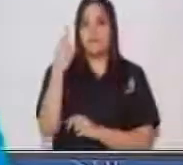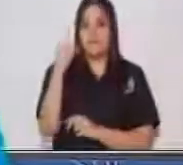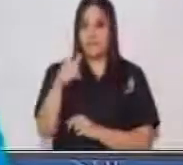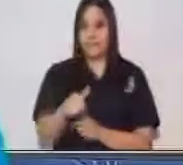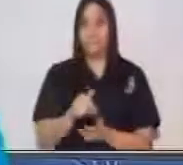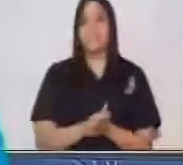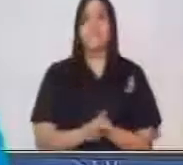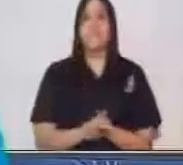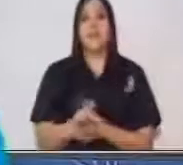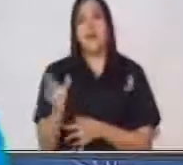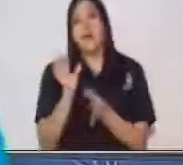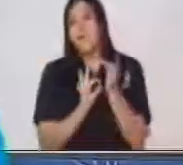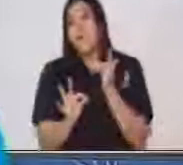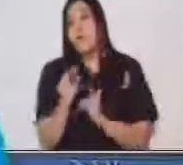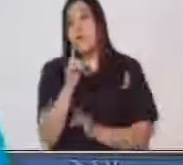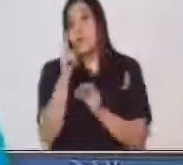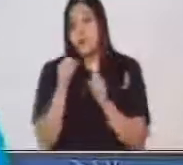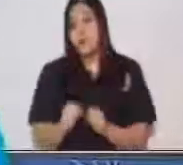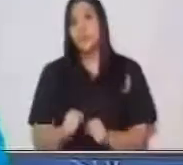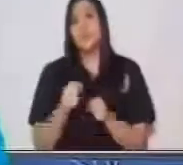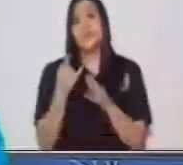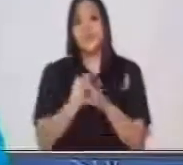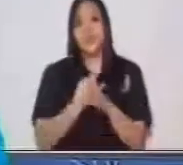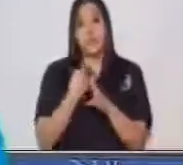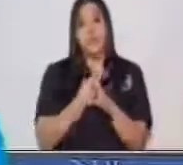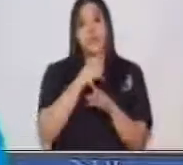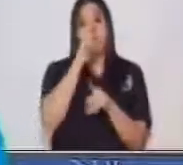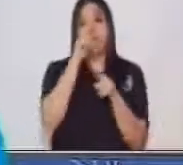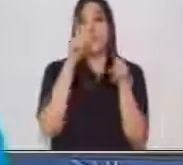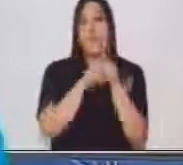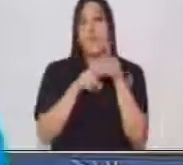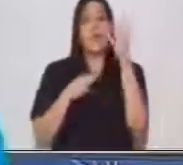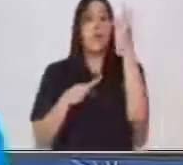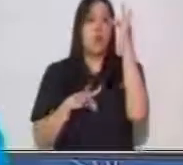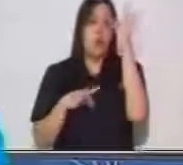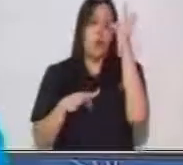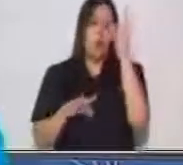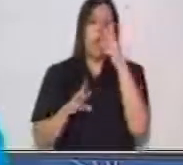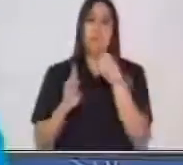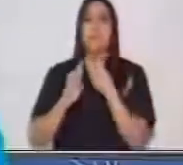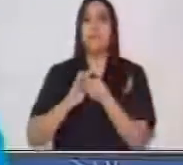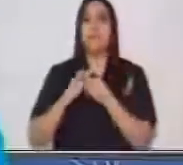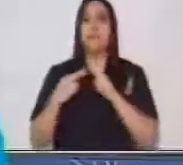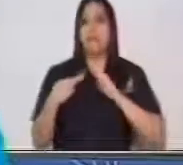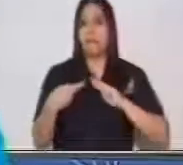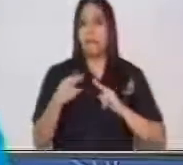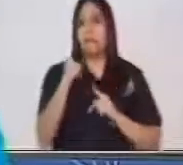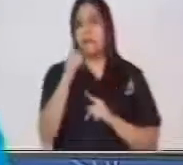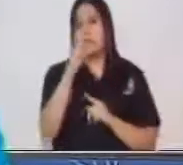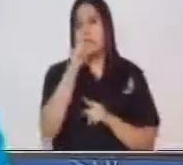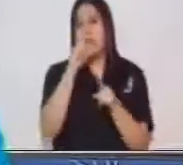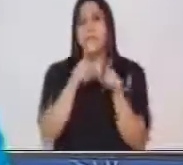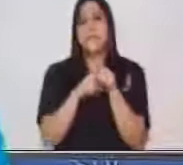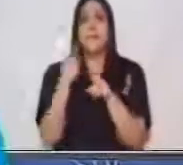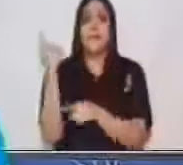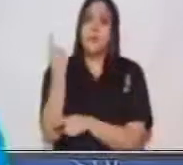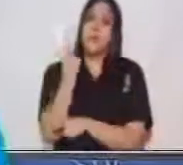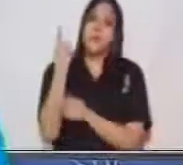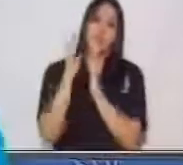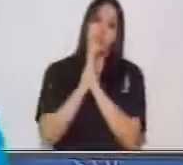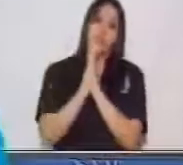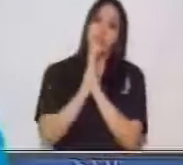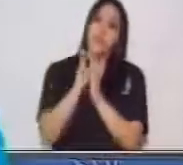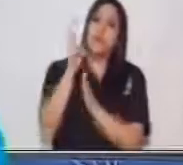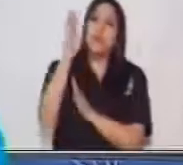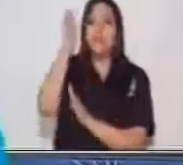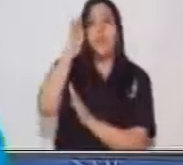hoy, o si no, puedes también utilizar hojas de reciclaje. Muy importante esto, por favor, que tomes